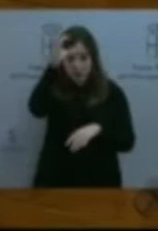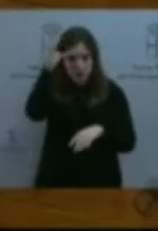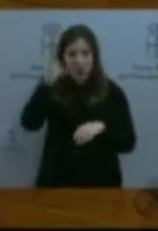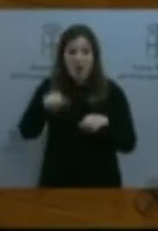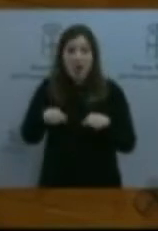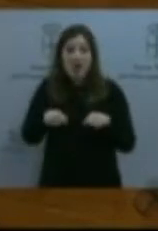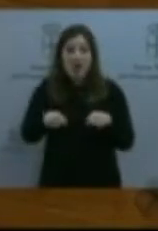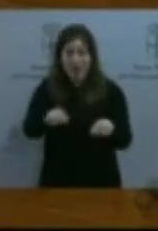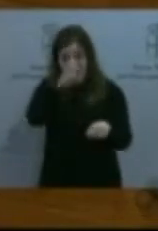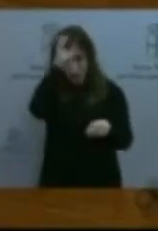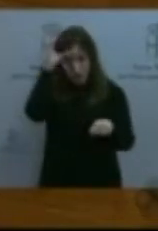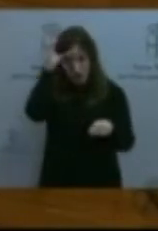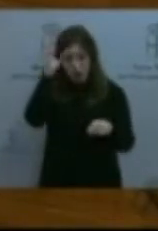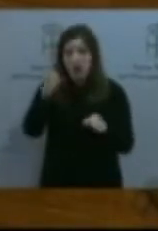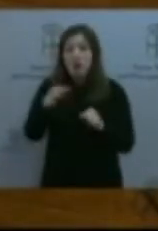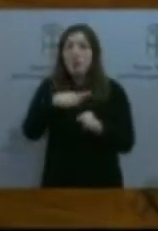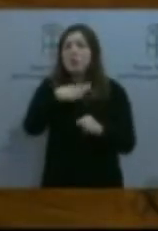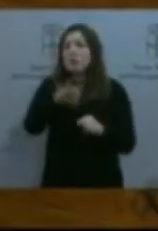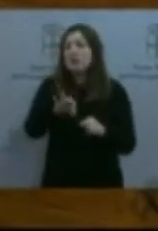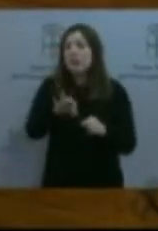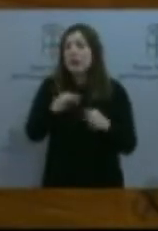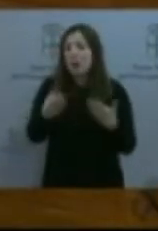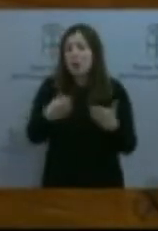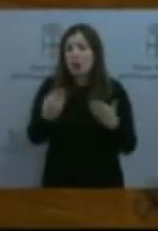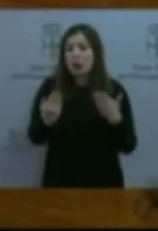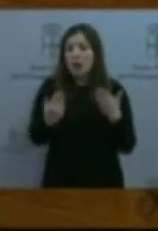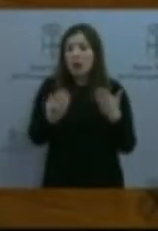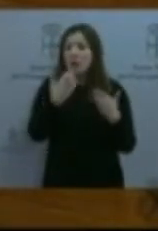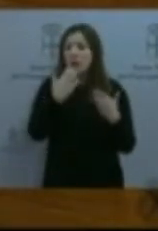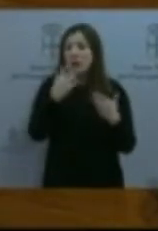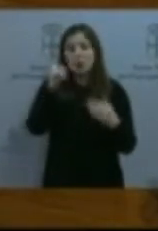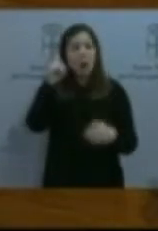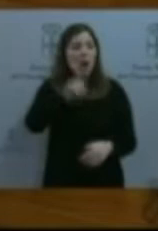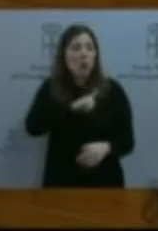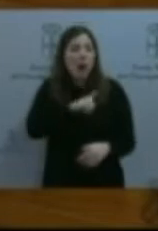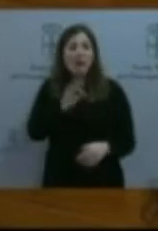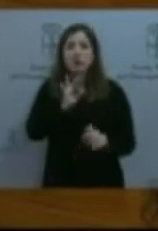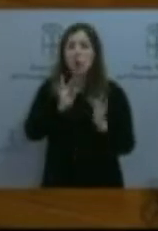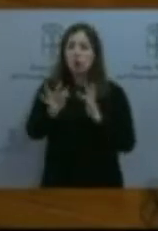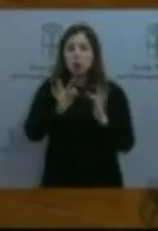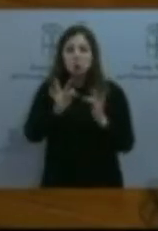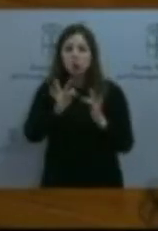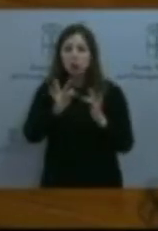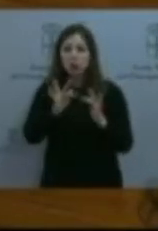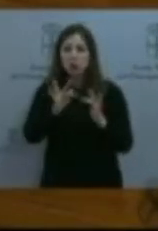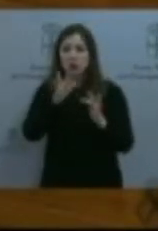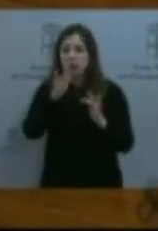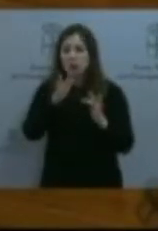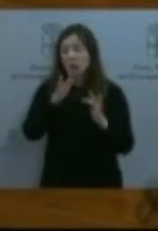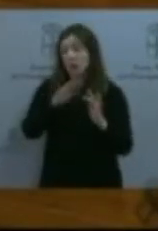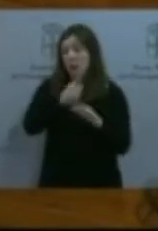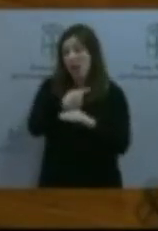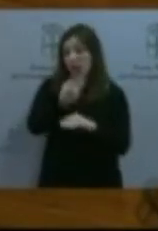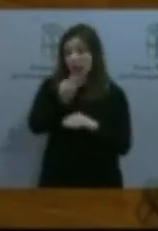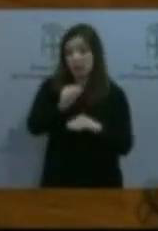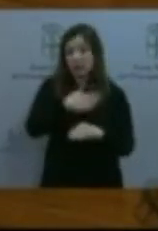realizar jornadas complementarias, guardias o realización de turnos, que es una buena parte de la jornada laboral, ¿no? Del salario que hay.